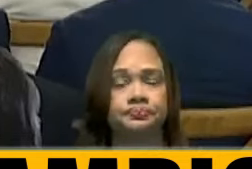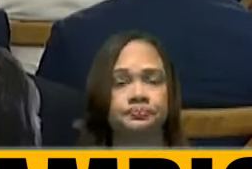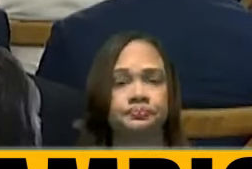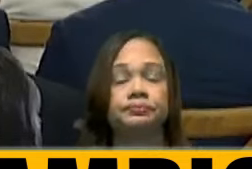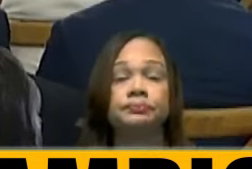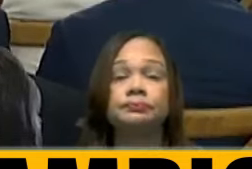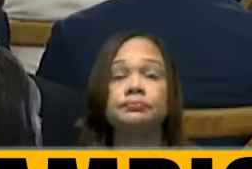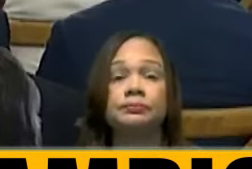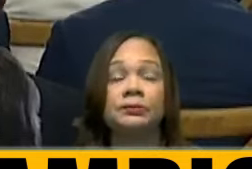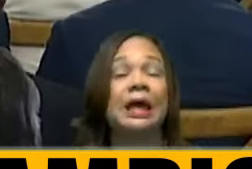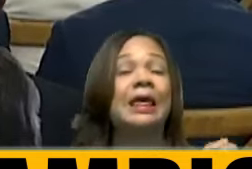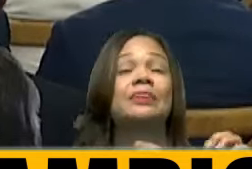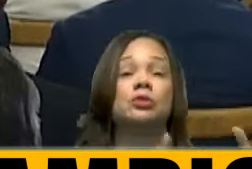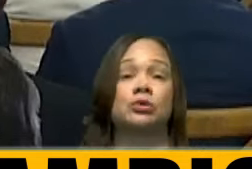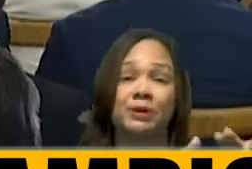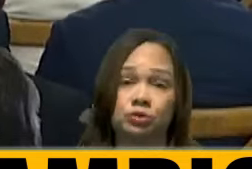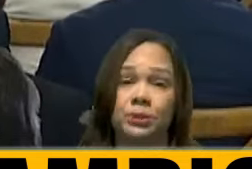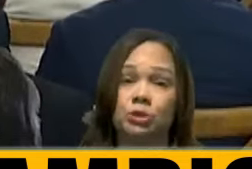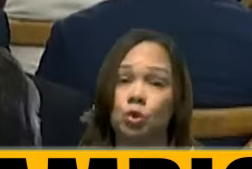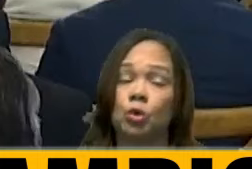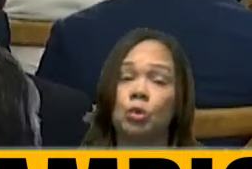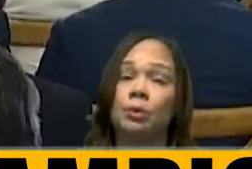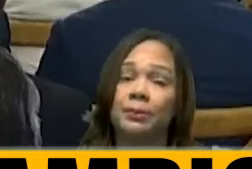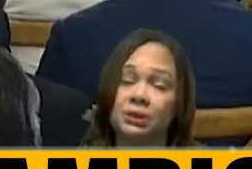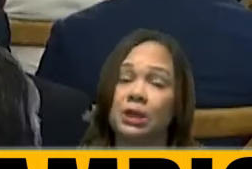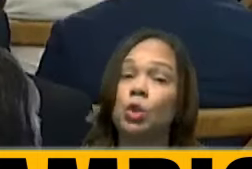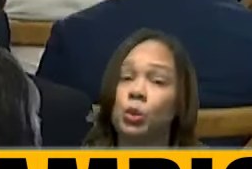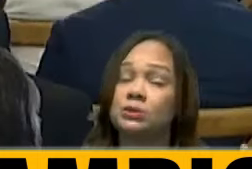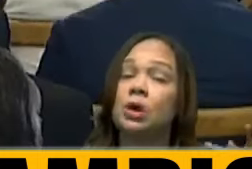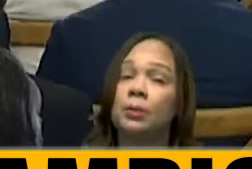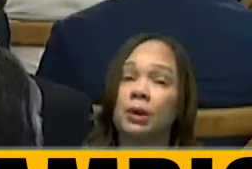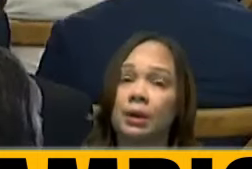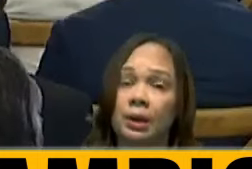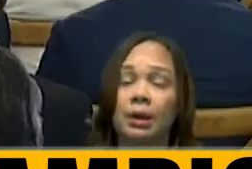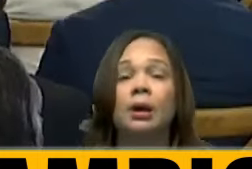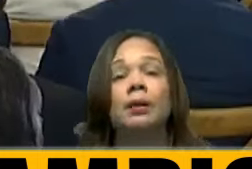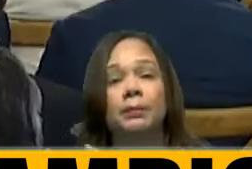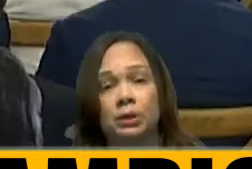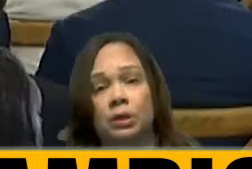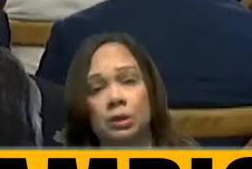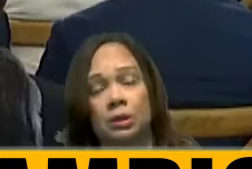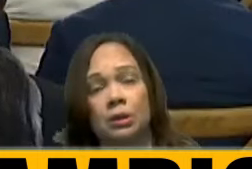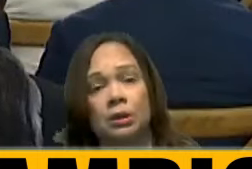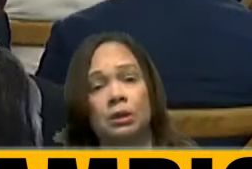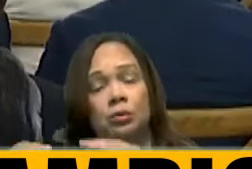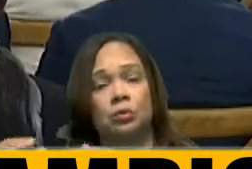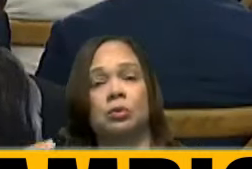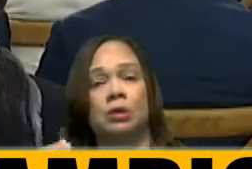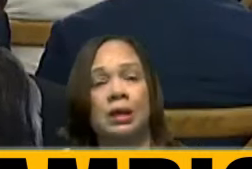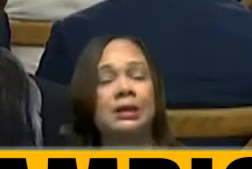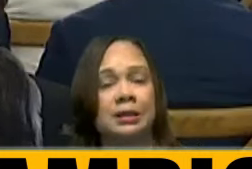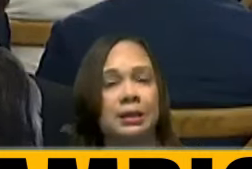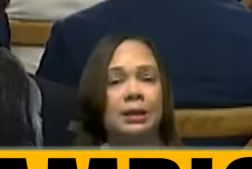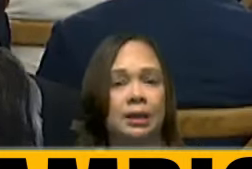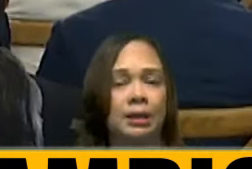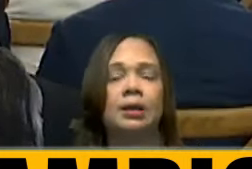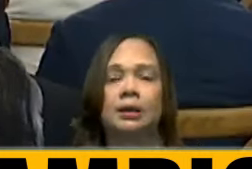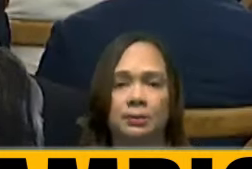el presupuesto de Educación que va a tener combinado el mesit será el presupuesto que necesita